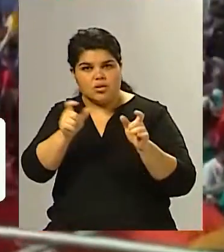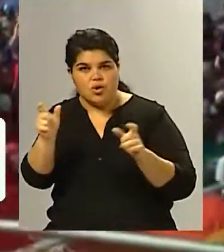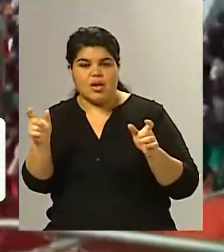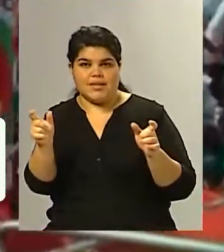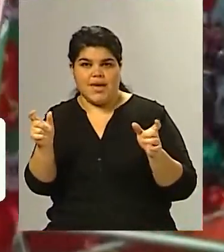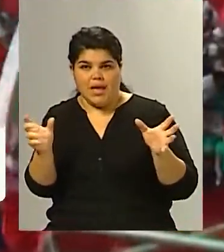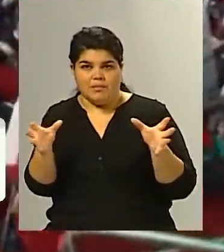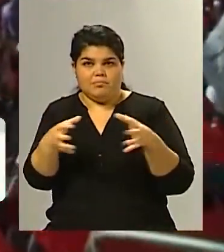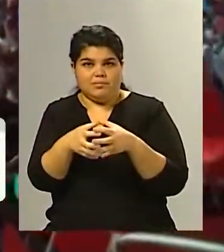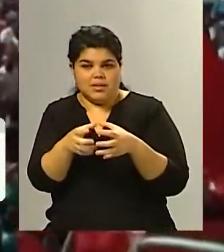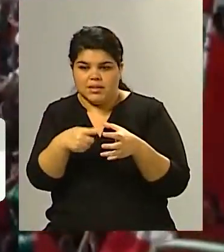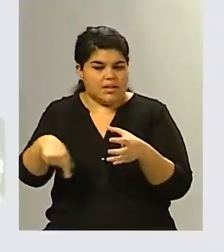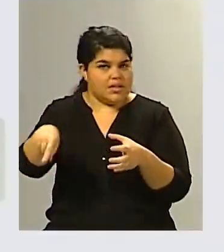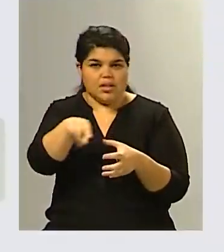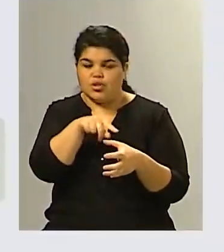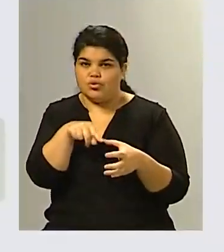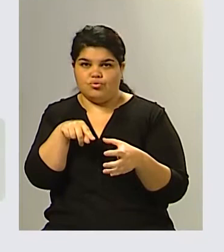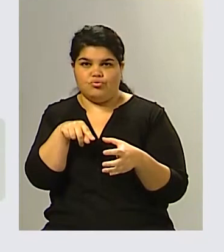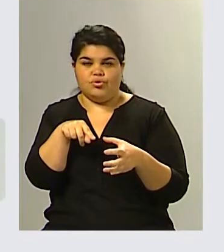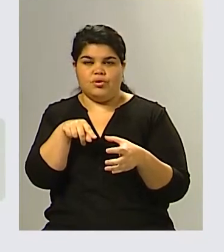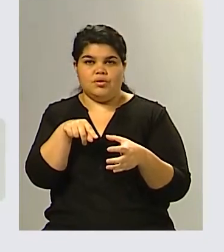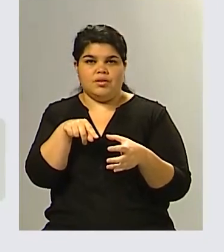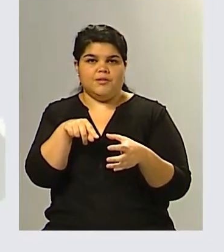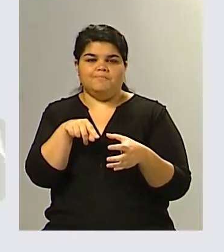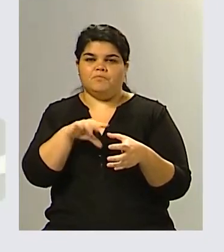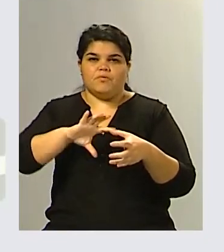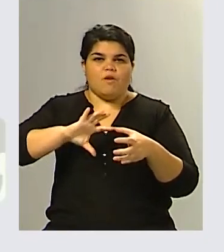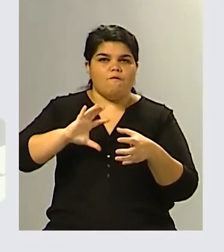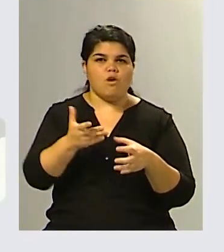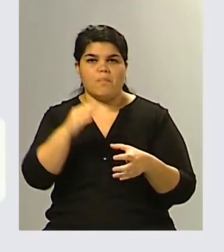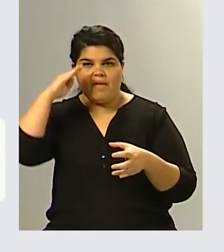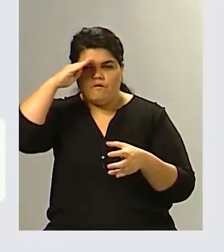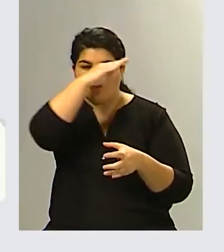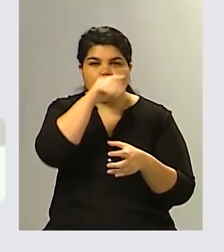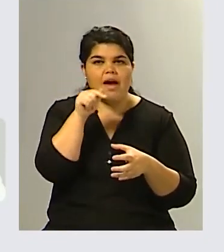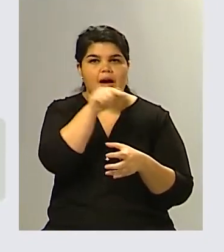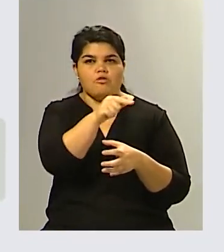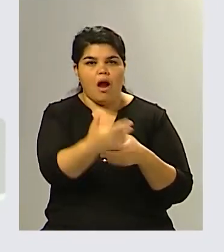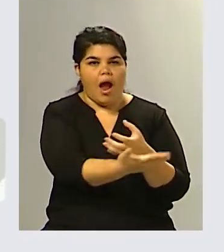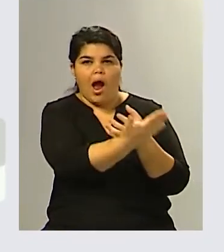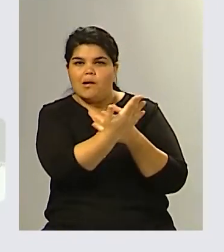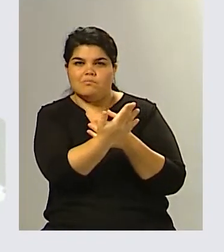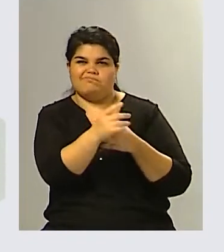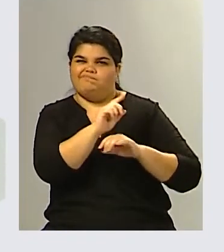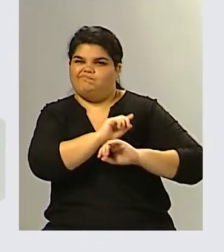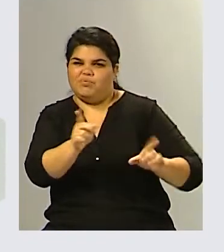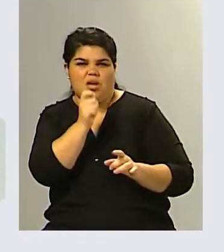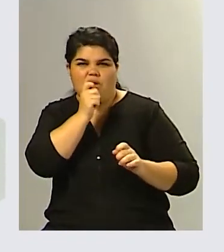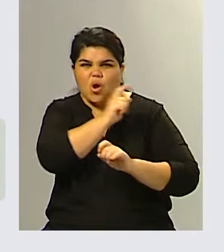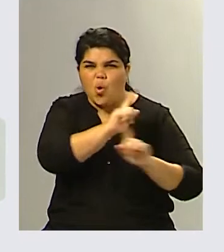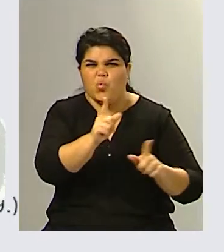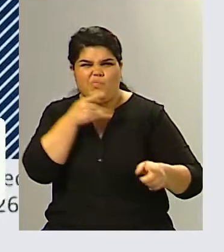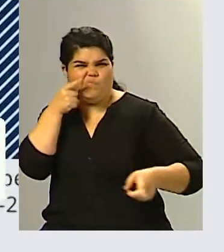no toleró los modos y las formas políticas de Bolsonaro. Claro. Y gente que era imposible